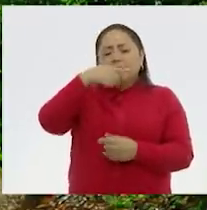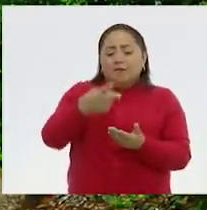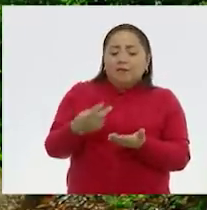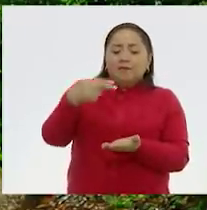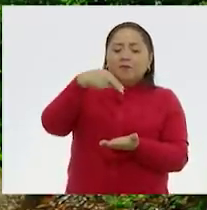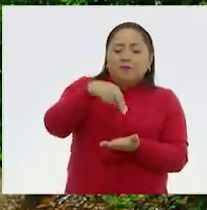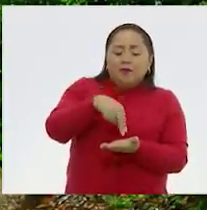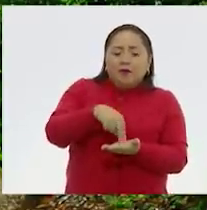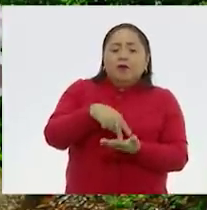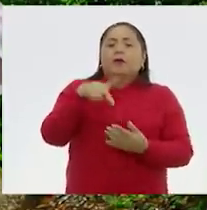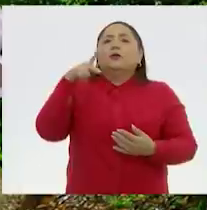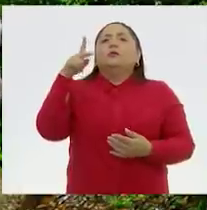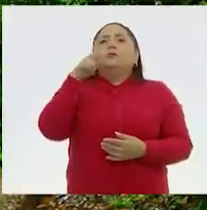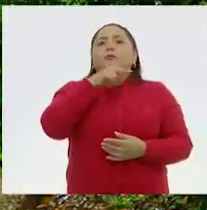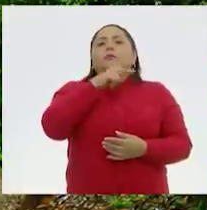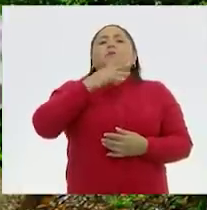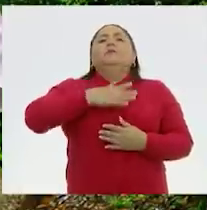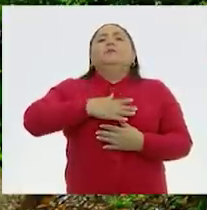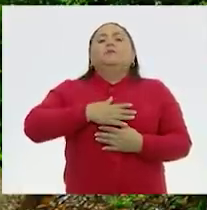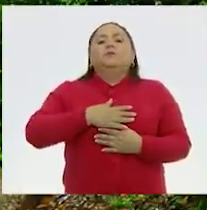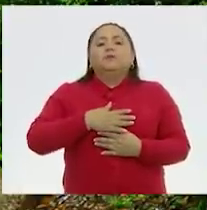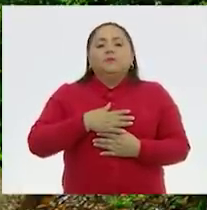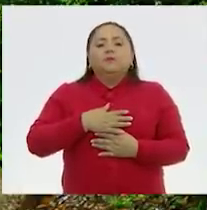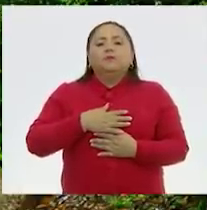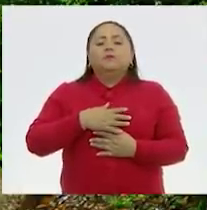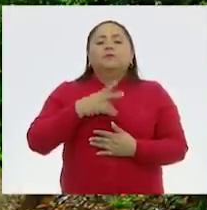Paramos y respira.